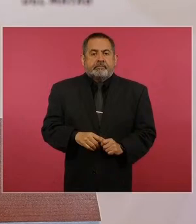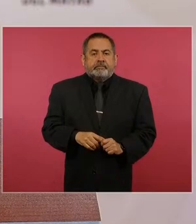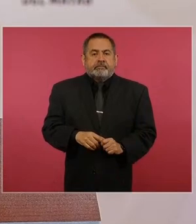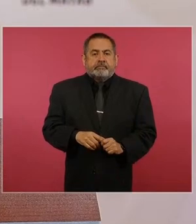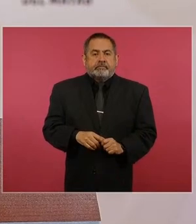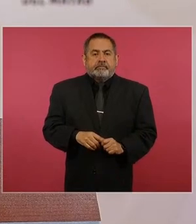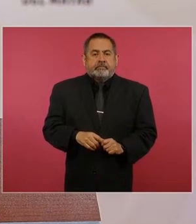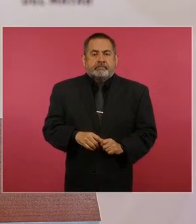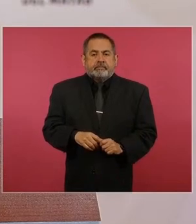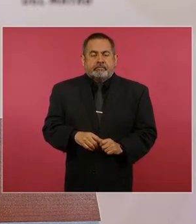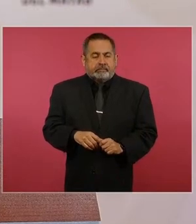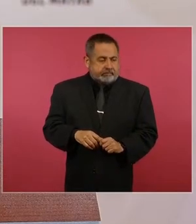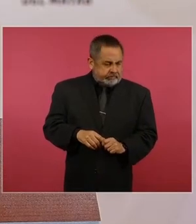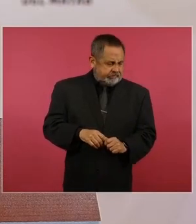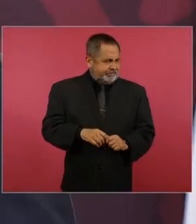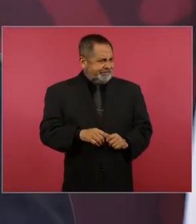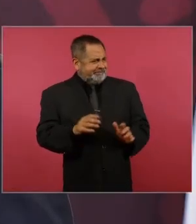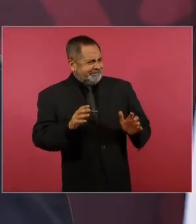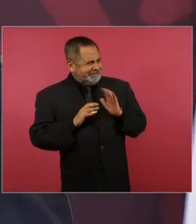de extrañar,